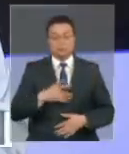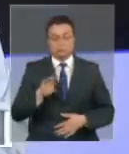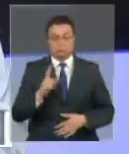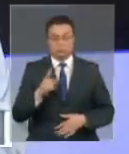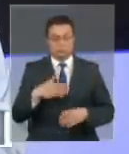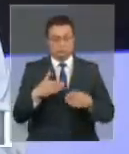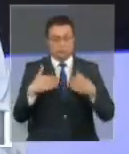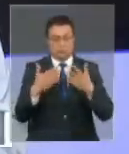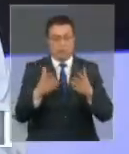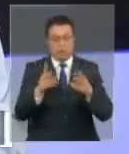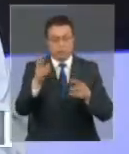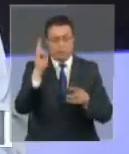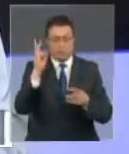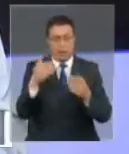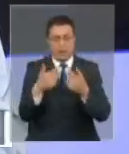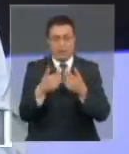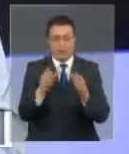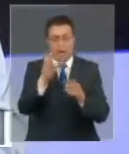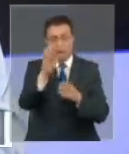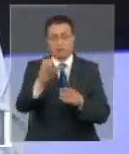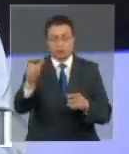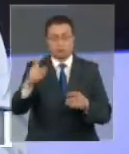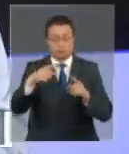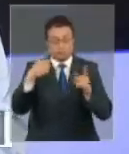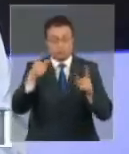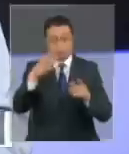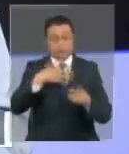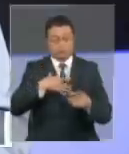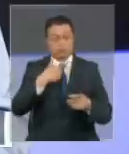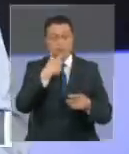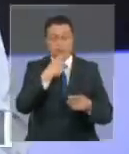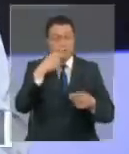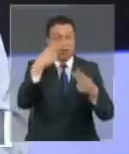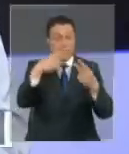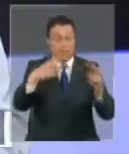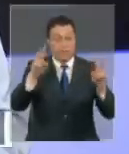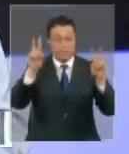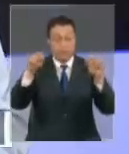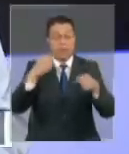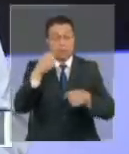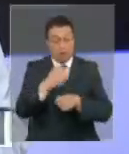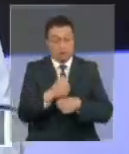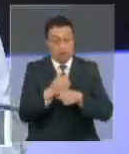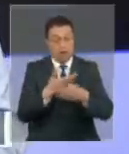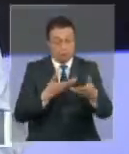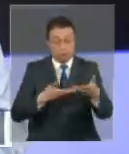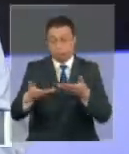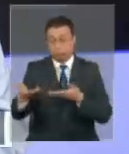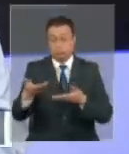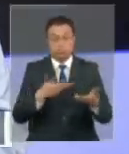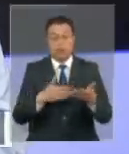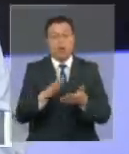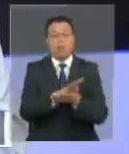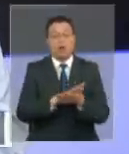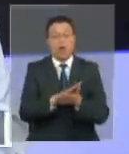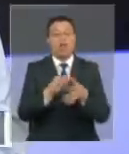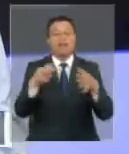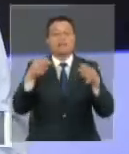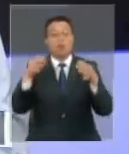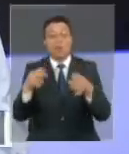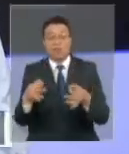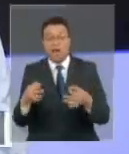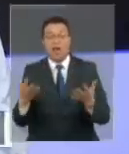Yo no estoy por prohibir y creo en la libertad de las personas, y si hay algún tema que el día de mañana tendremos que trabajar, como por ejemplo en temas de